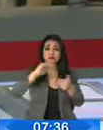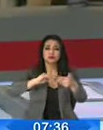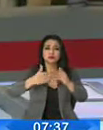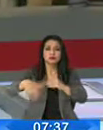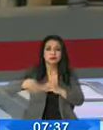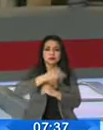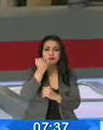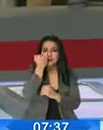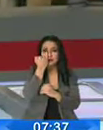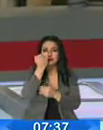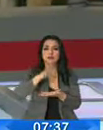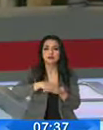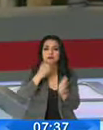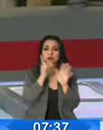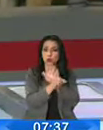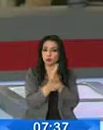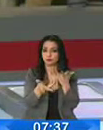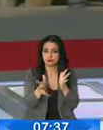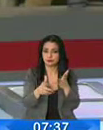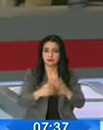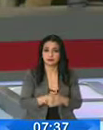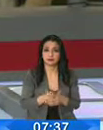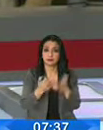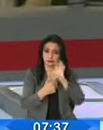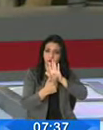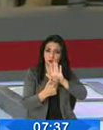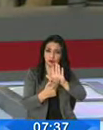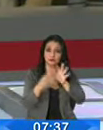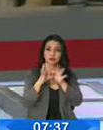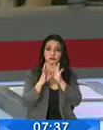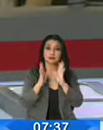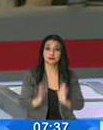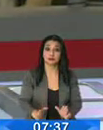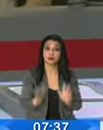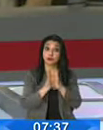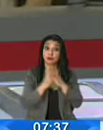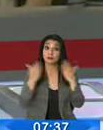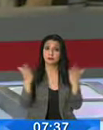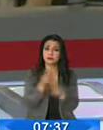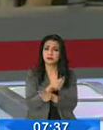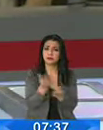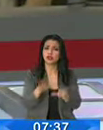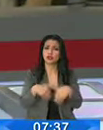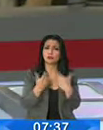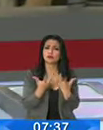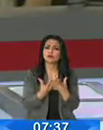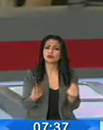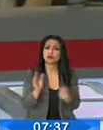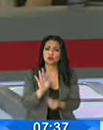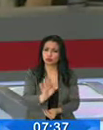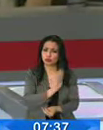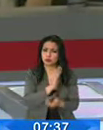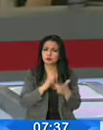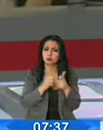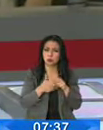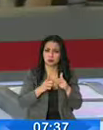esto por falta de denuncias. El siguiente reportaje, Fernando Medina, vamos a conocer cómo se solucionan estos problemas.